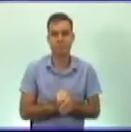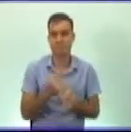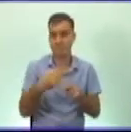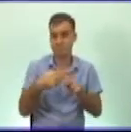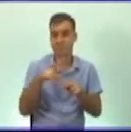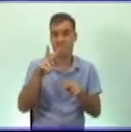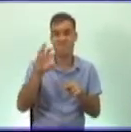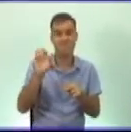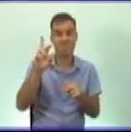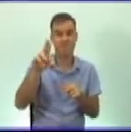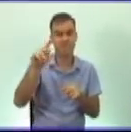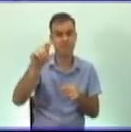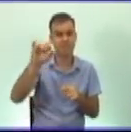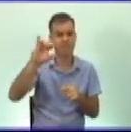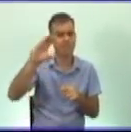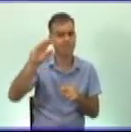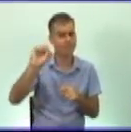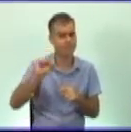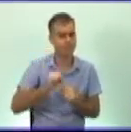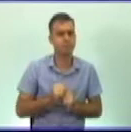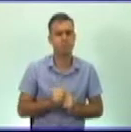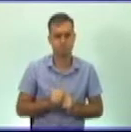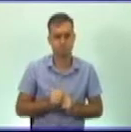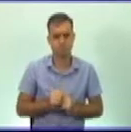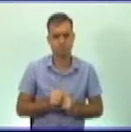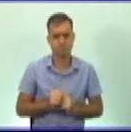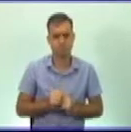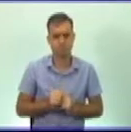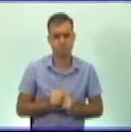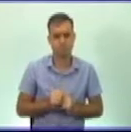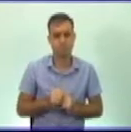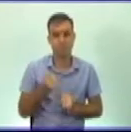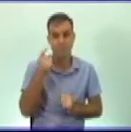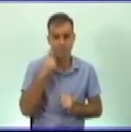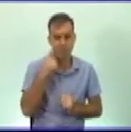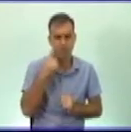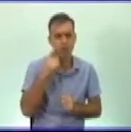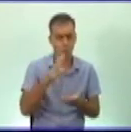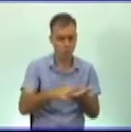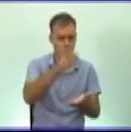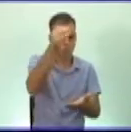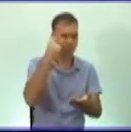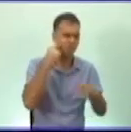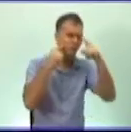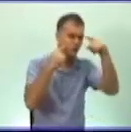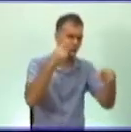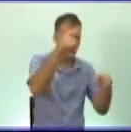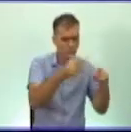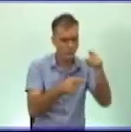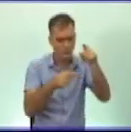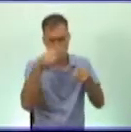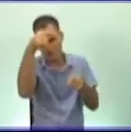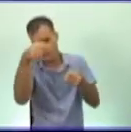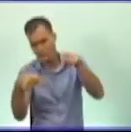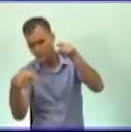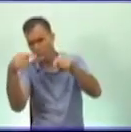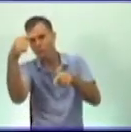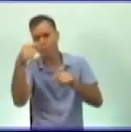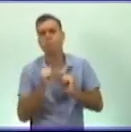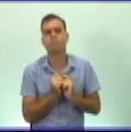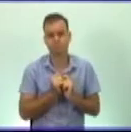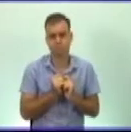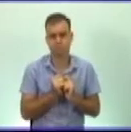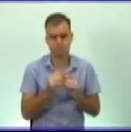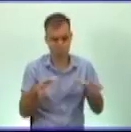similar al cilindro, el cono va a tener segmentos que van a unir el vértice con los puntos de la